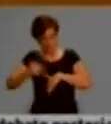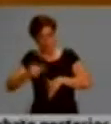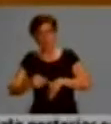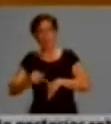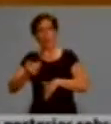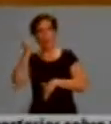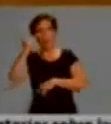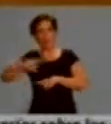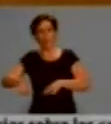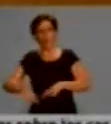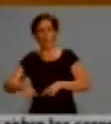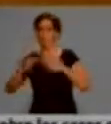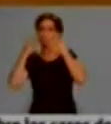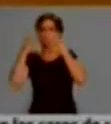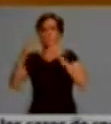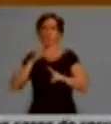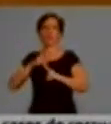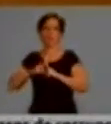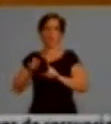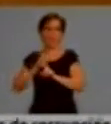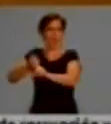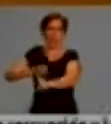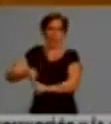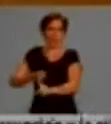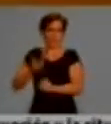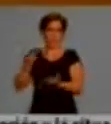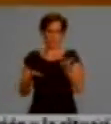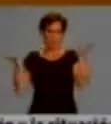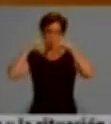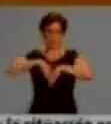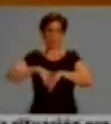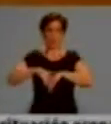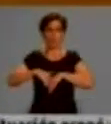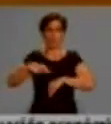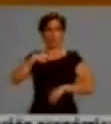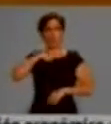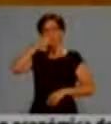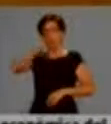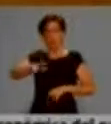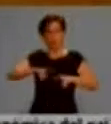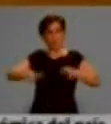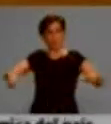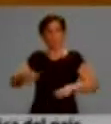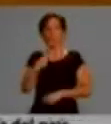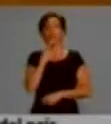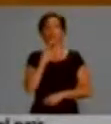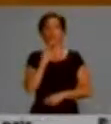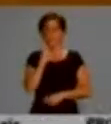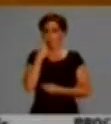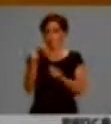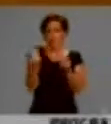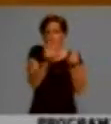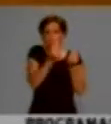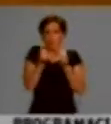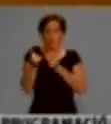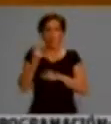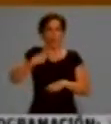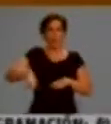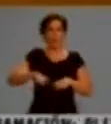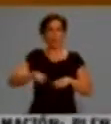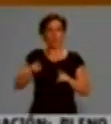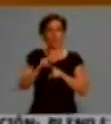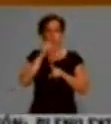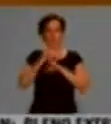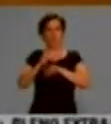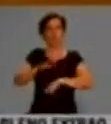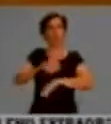que estábamos ante un acoso injusto. De hecho, la Fiscalía señaló en un primer momento que no existían indicios suficientes para